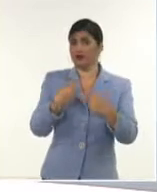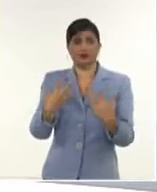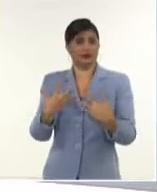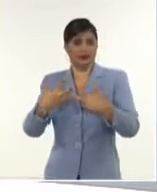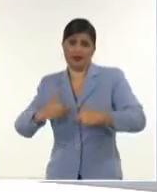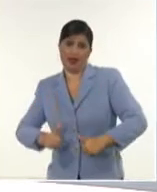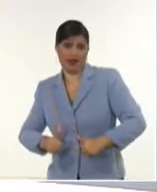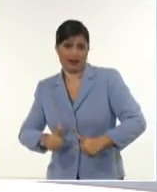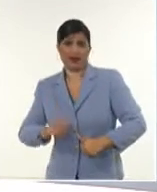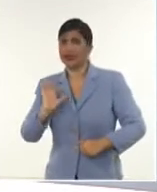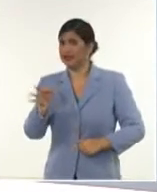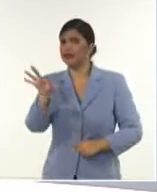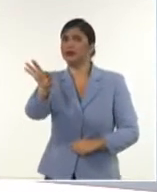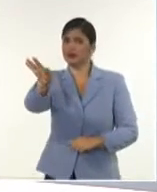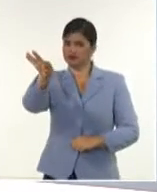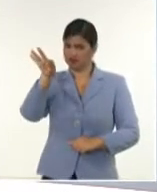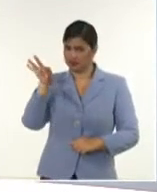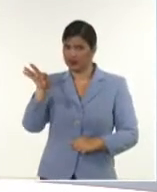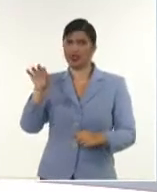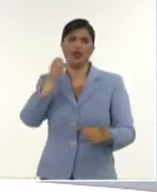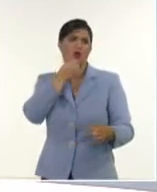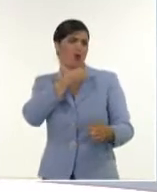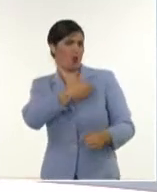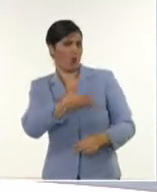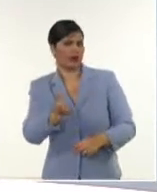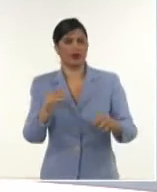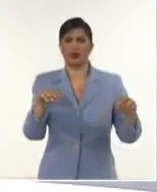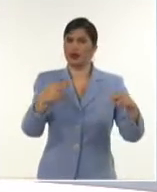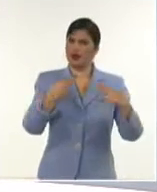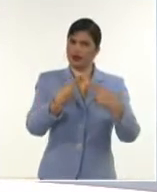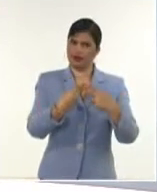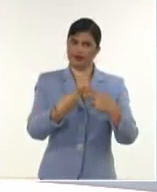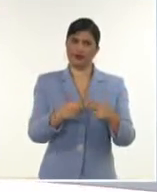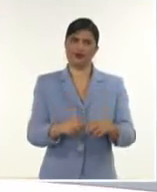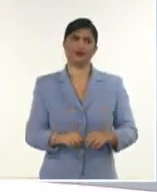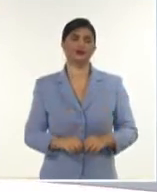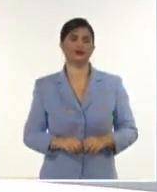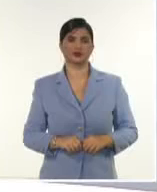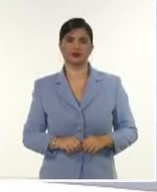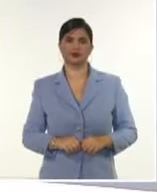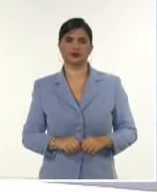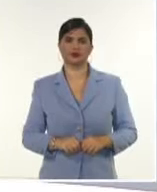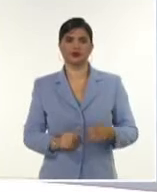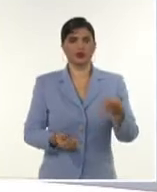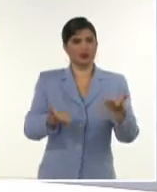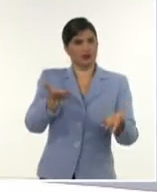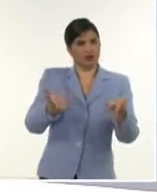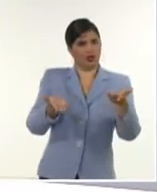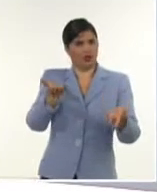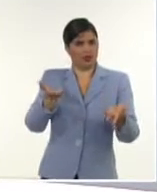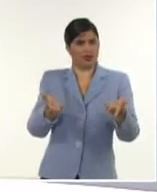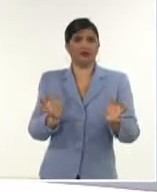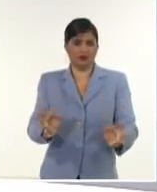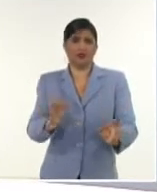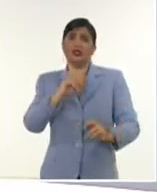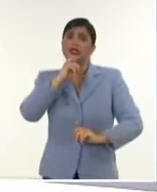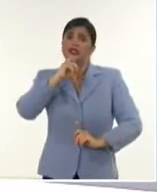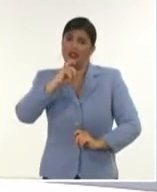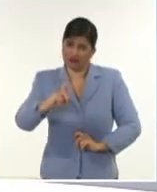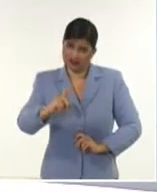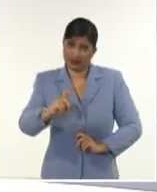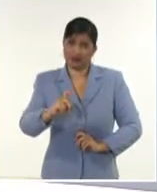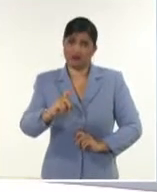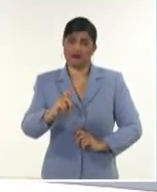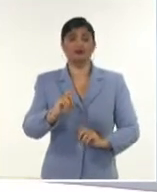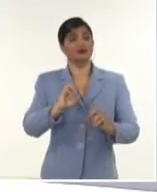porque aplica el dedillo lo de que violencia genera violencia. Claro está, las comparaciones son difíciles a veces porque no hay dos fenómenos